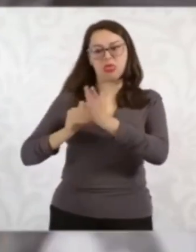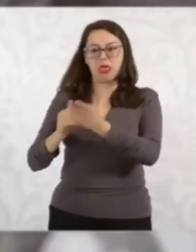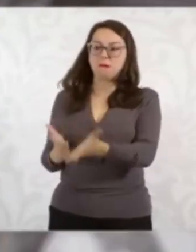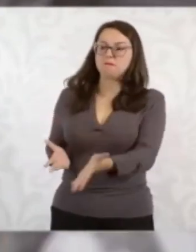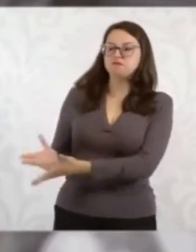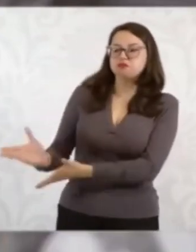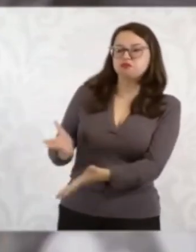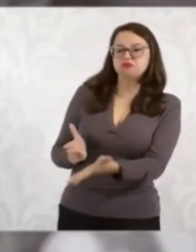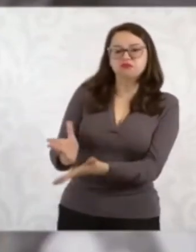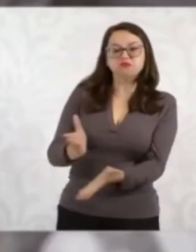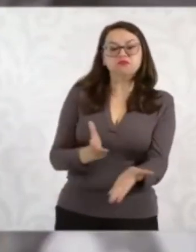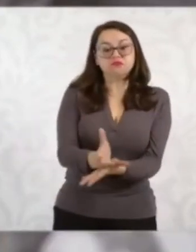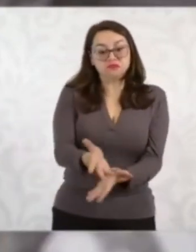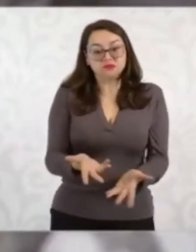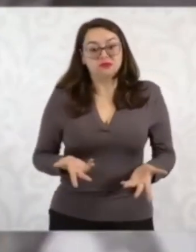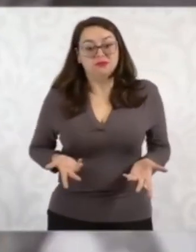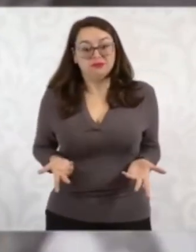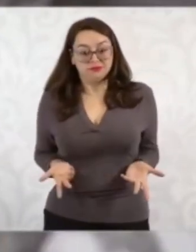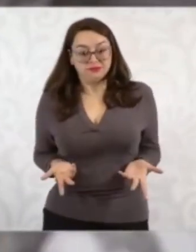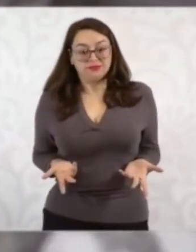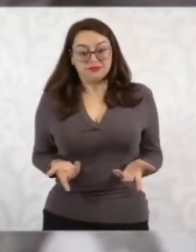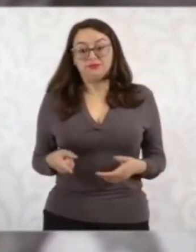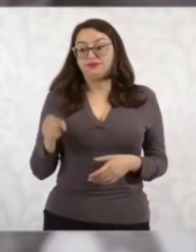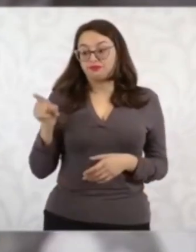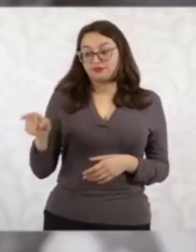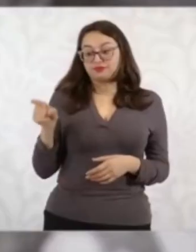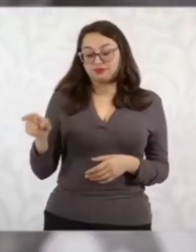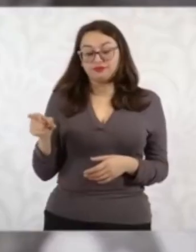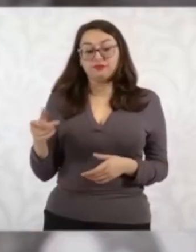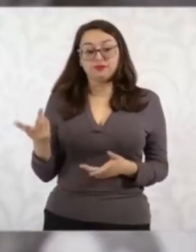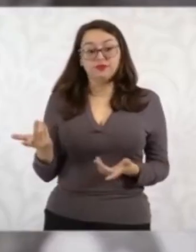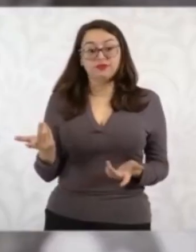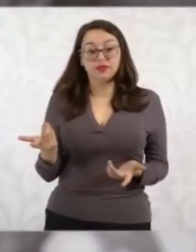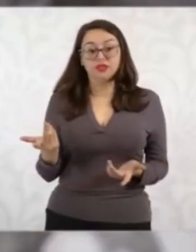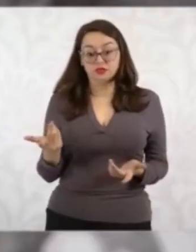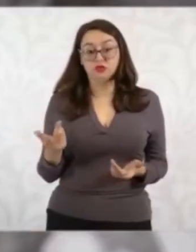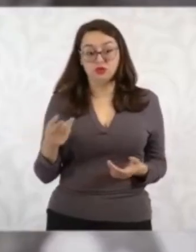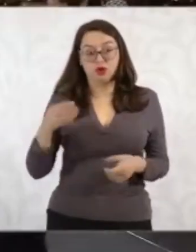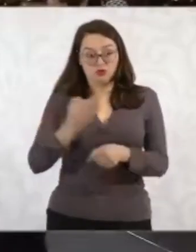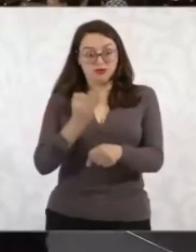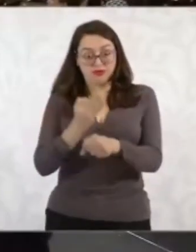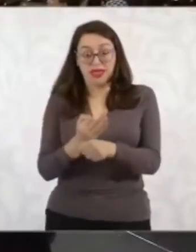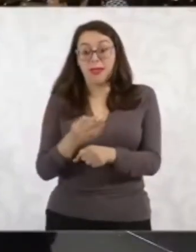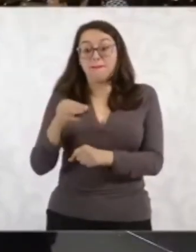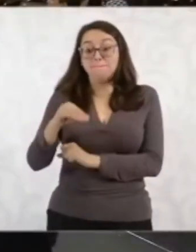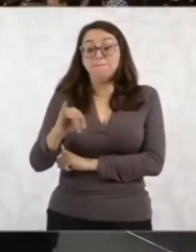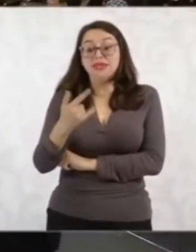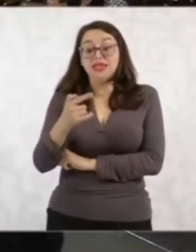es así que leo las memorias de Miguel de la Madrid.